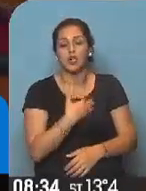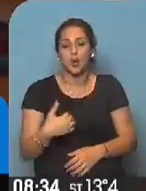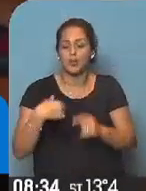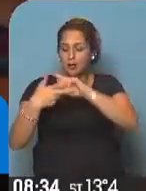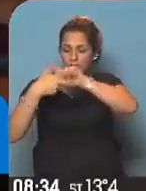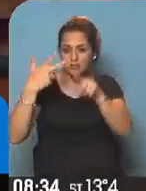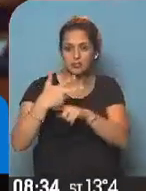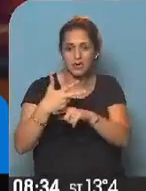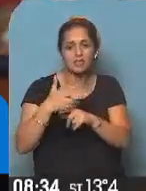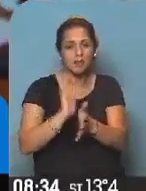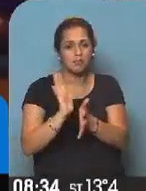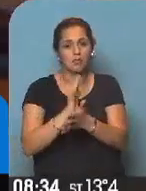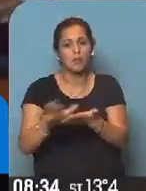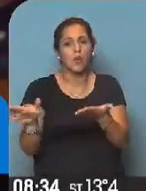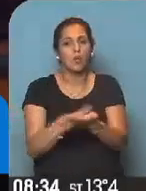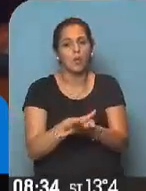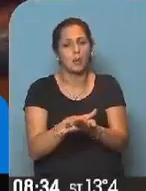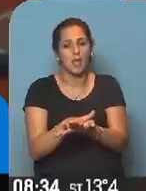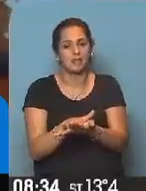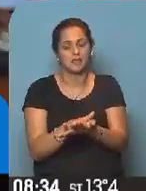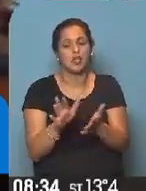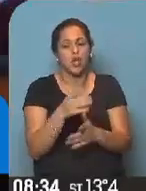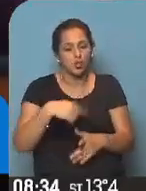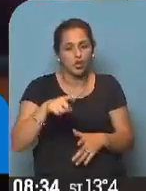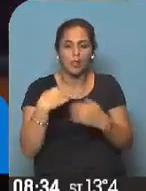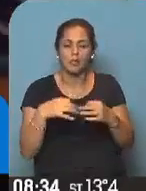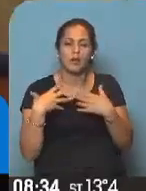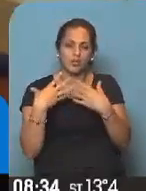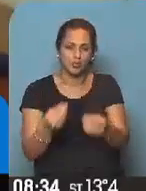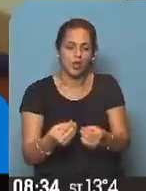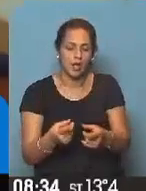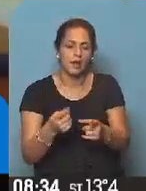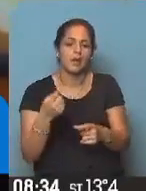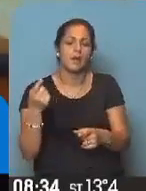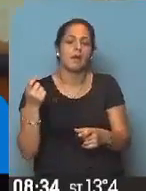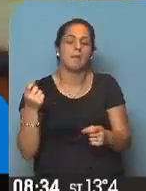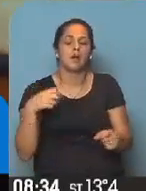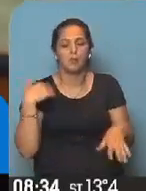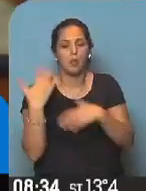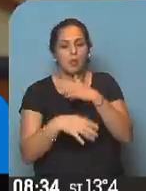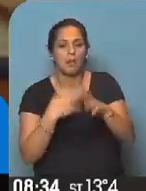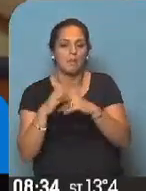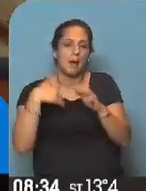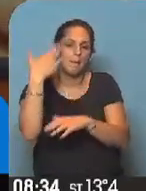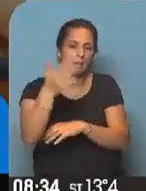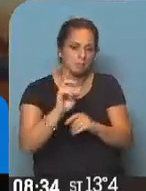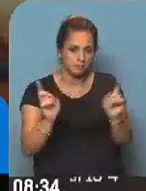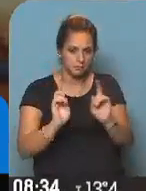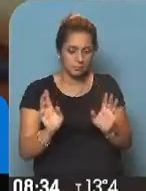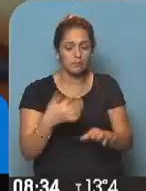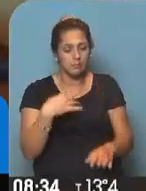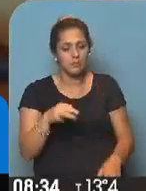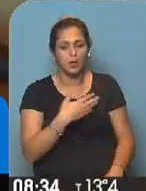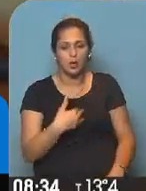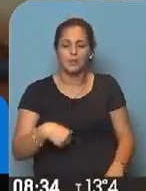cosas por lo que no le va a poner un piso a la crisis todos tenemos que colaborar para no tirar piedras para no encender la mecha para que no se complique la situación pero el gobierno